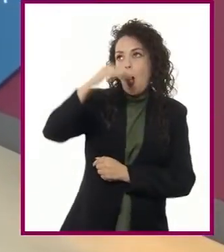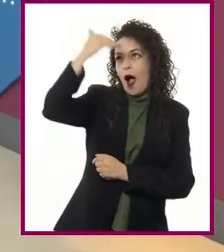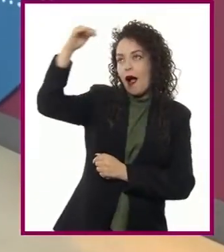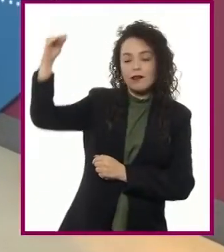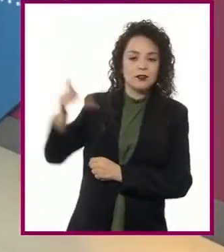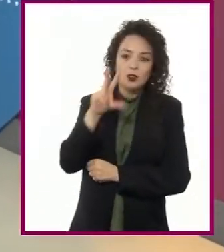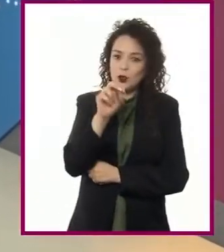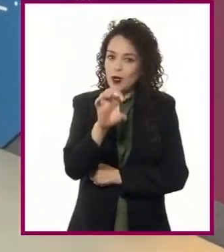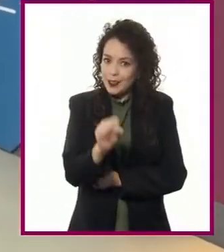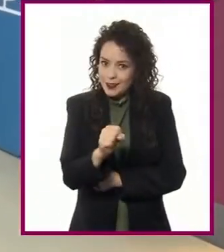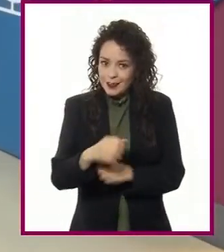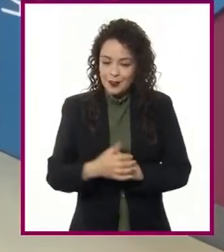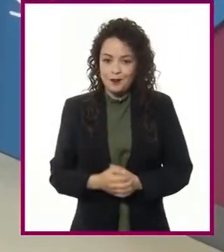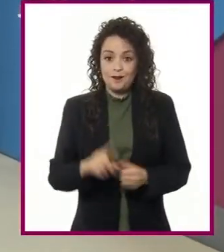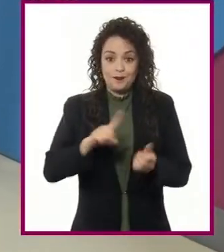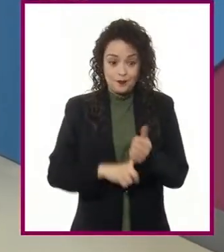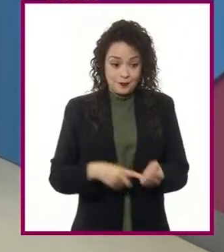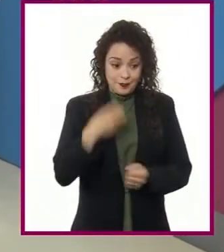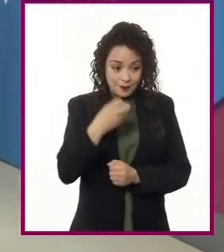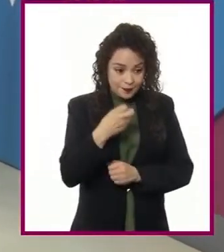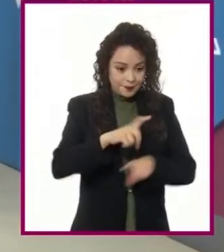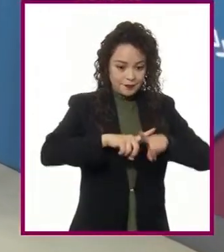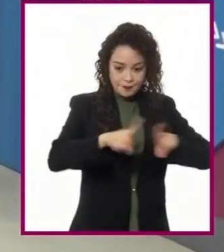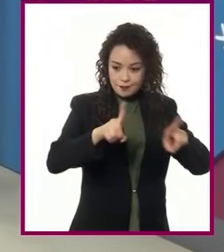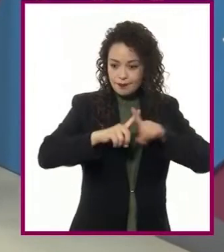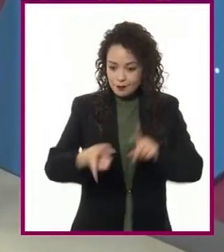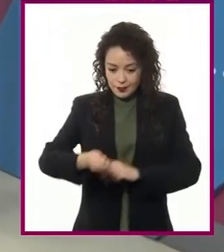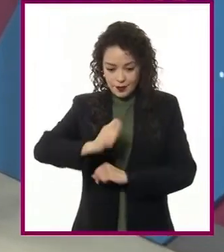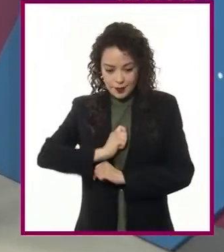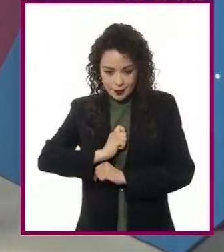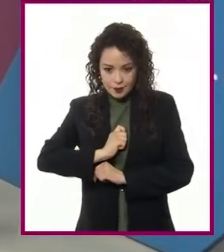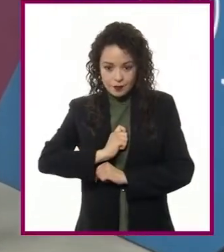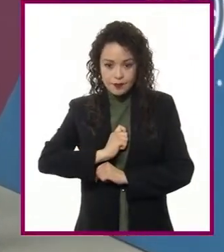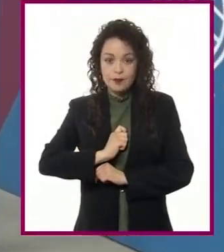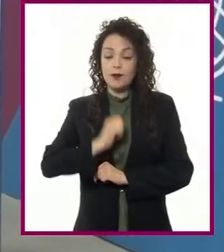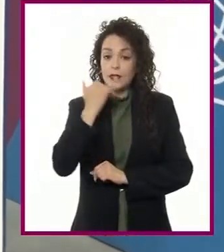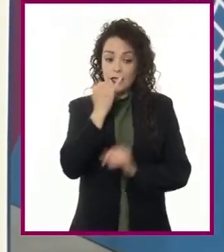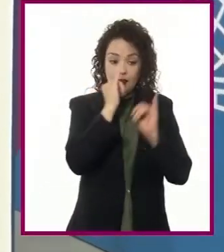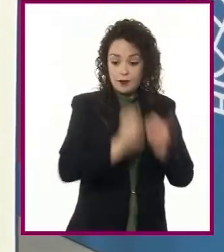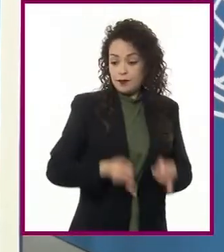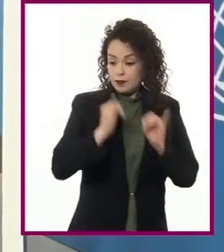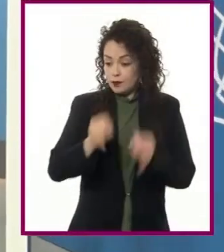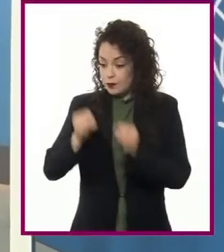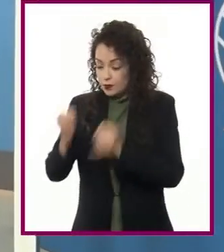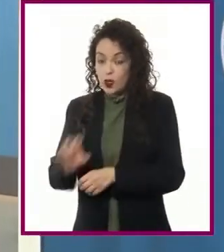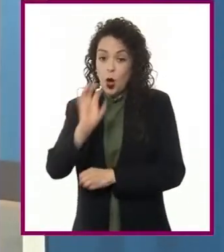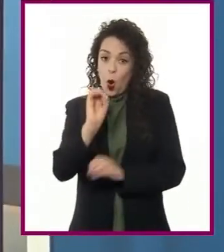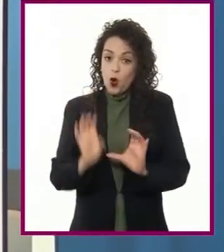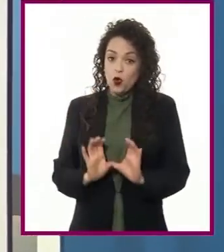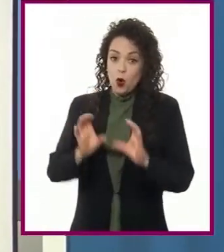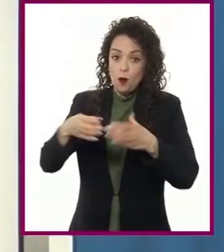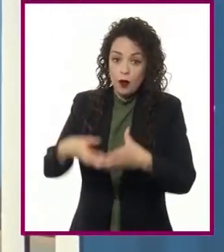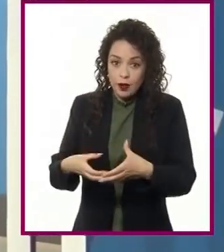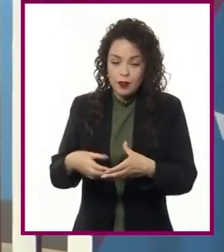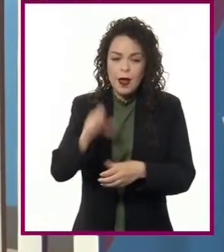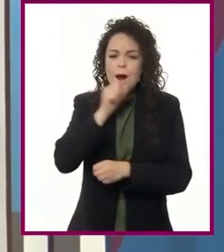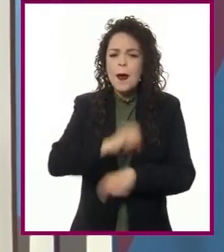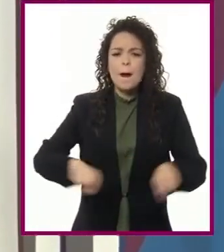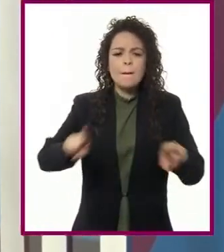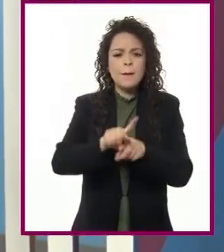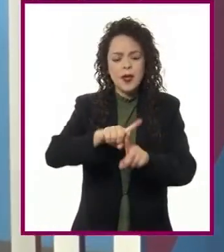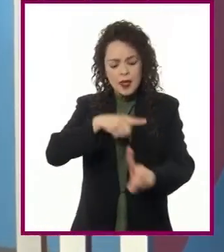Este juego entre diferencia e identidad, así como la identidad individual y comunitaria, son parte del mismo